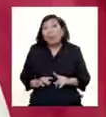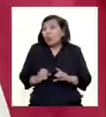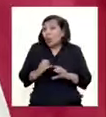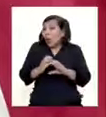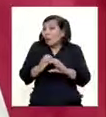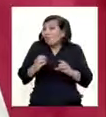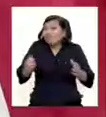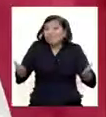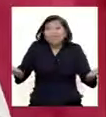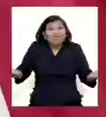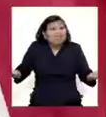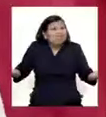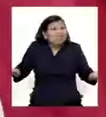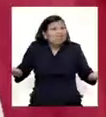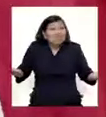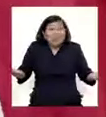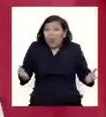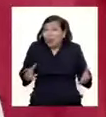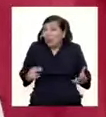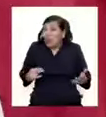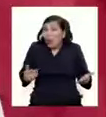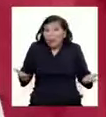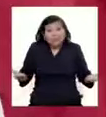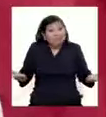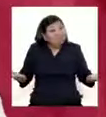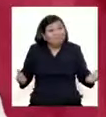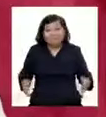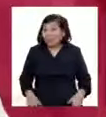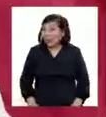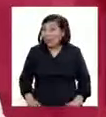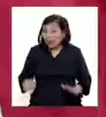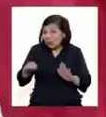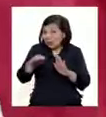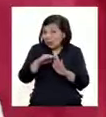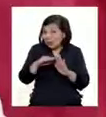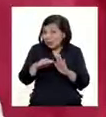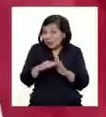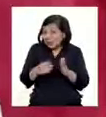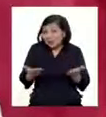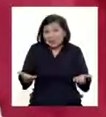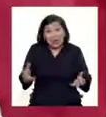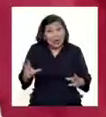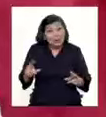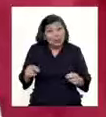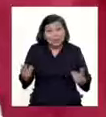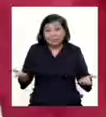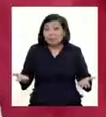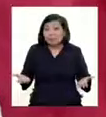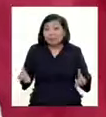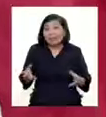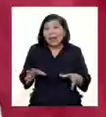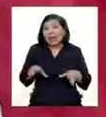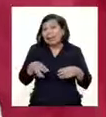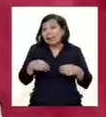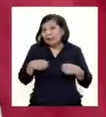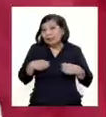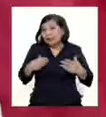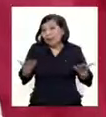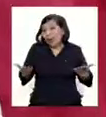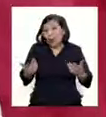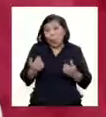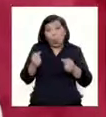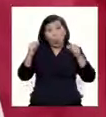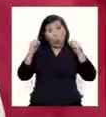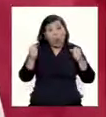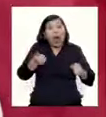buses, en realidad no se cumplió el compromiso de no acatar este paro.